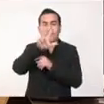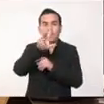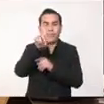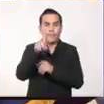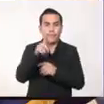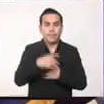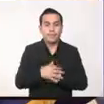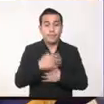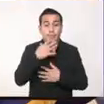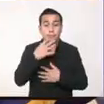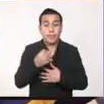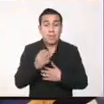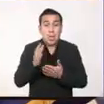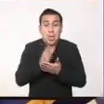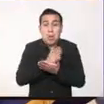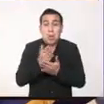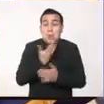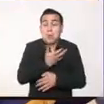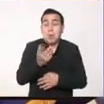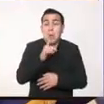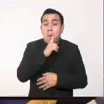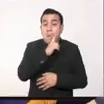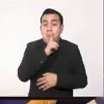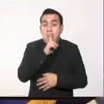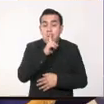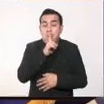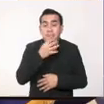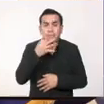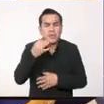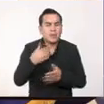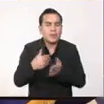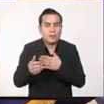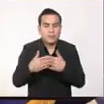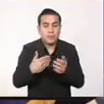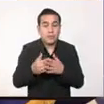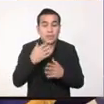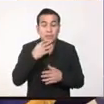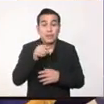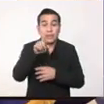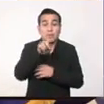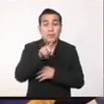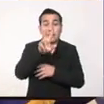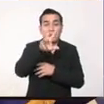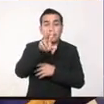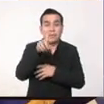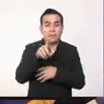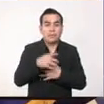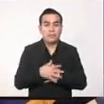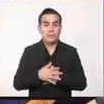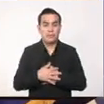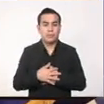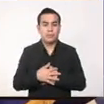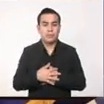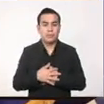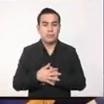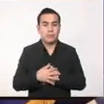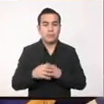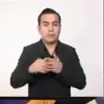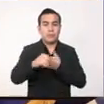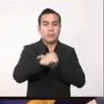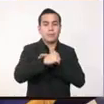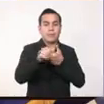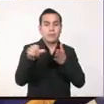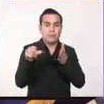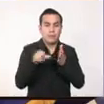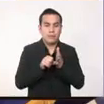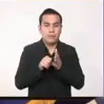dije, pronúnciense, pero no se pronunciaron. Pero independientemente de eso, dice el artículo 131, corresponde a la Asamblea Legislativa y